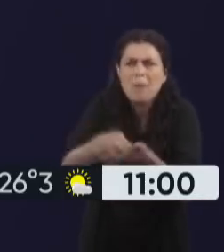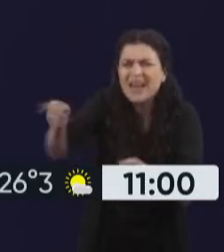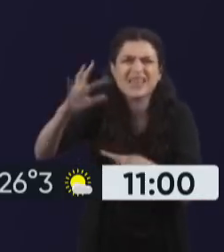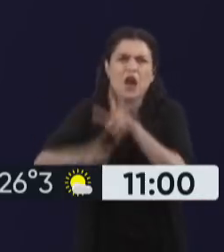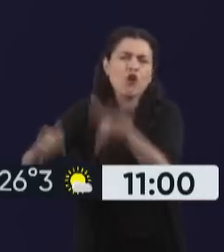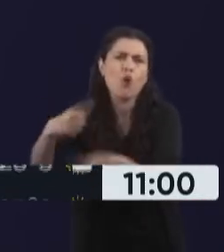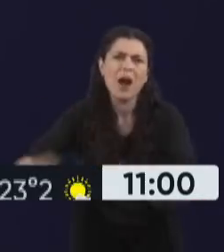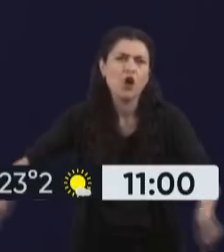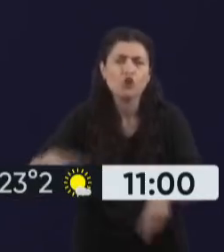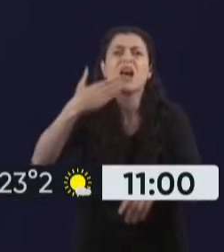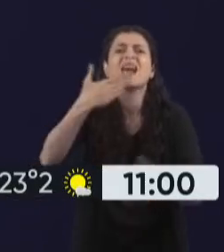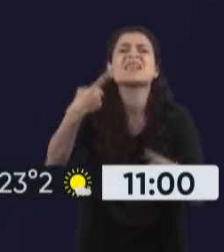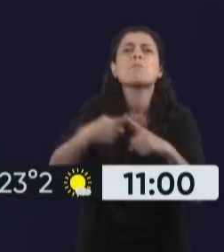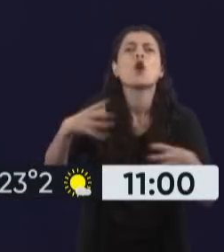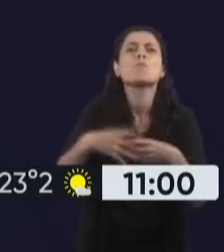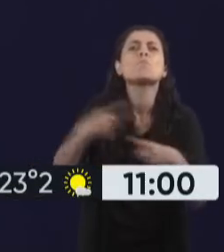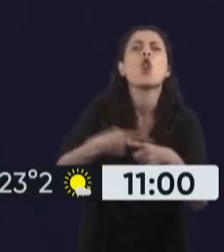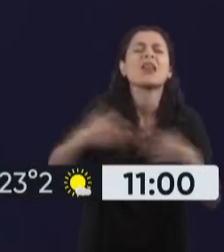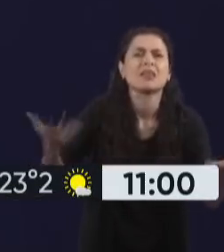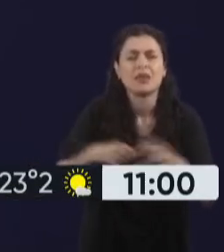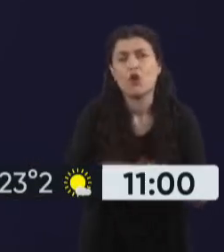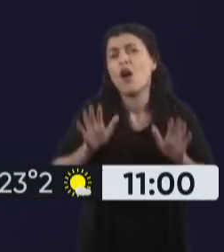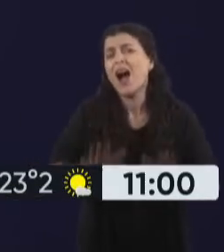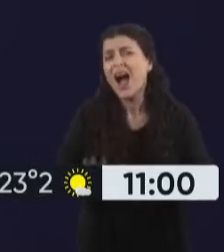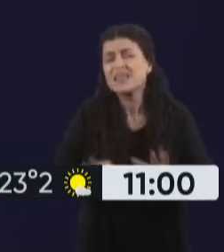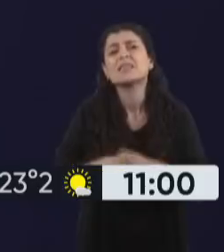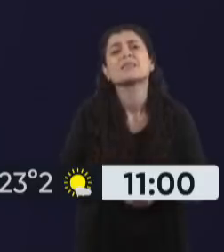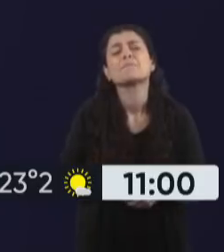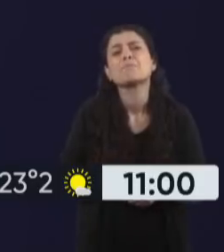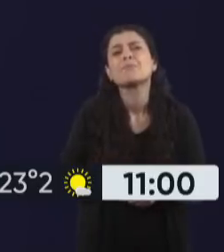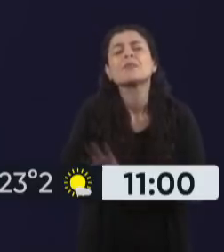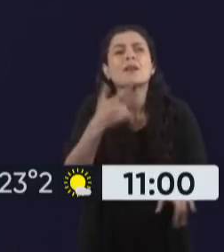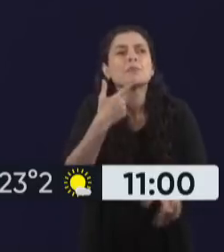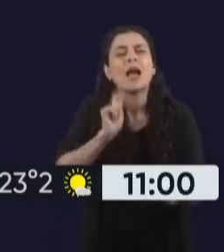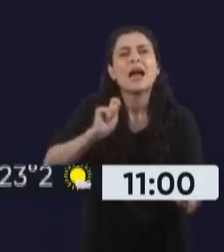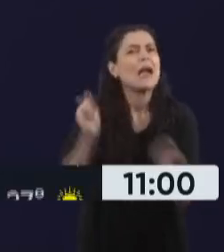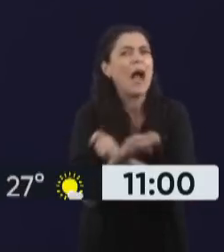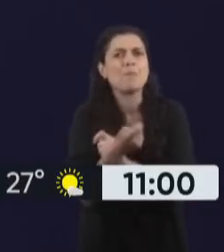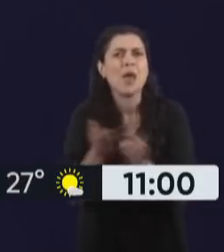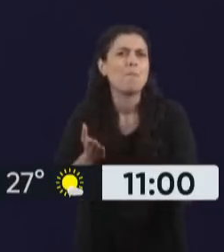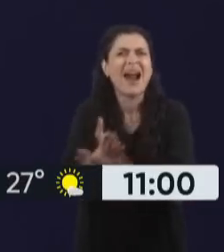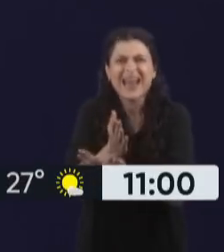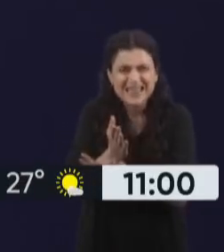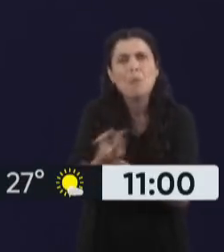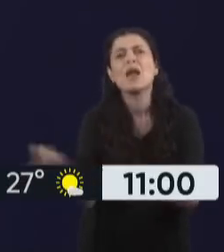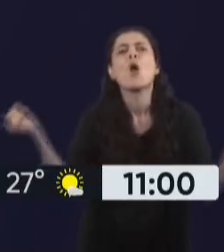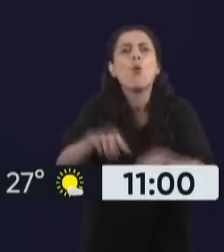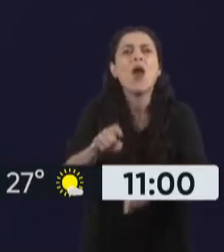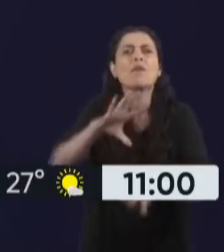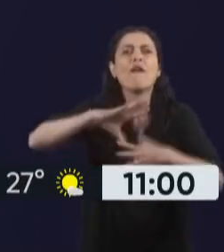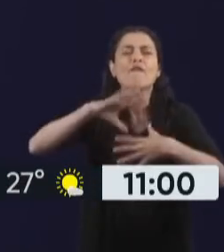política. Esto es nada más ni nada menos que otorgar un manto de sentido común y cordura a la gestión